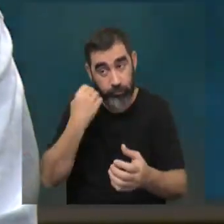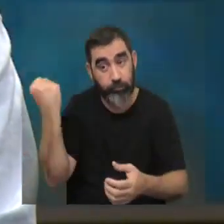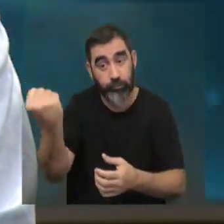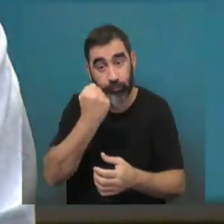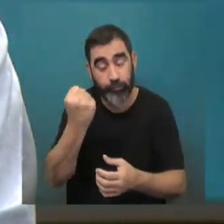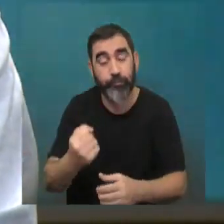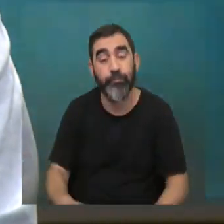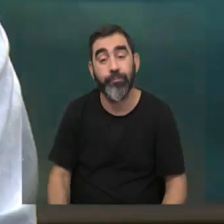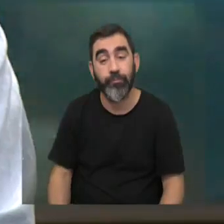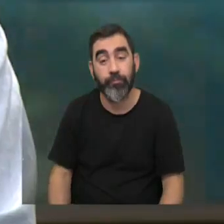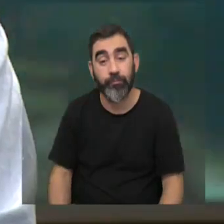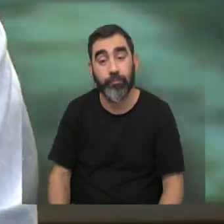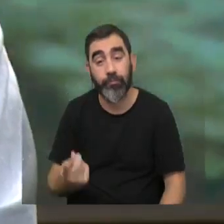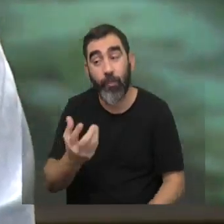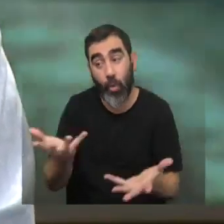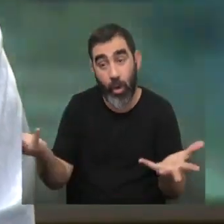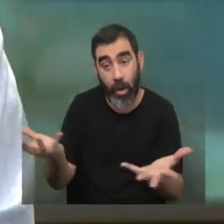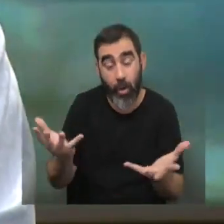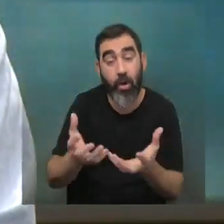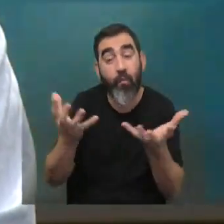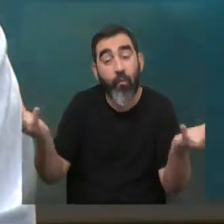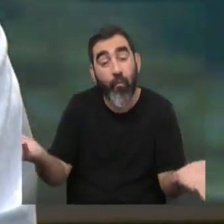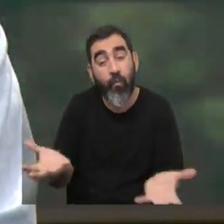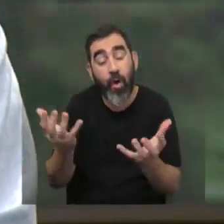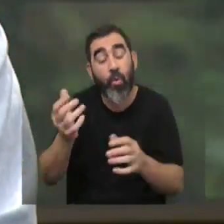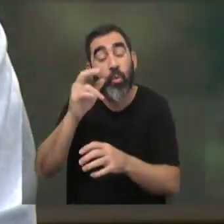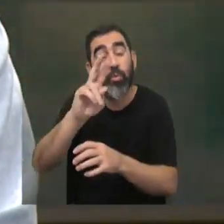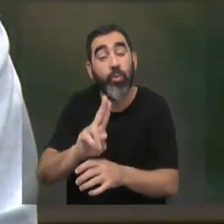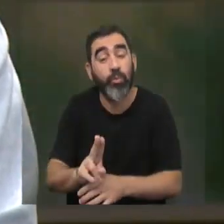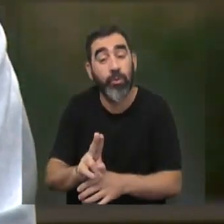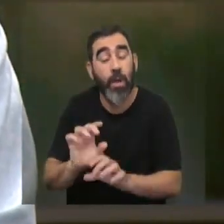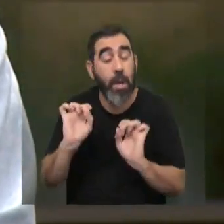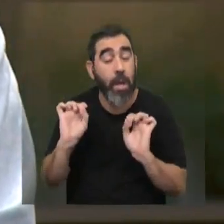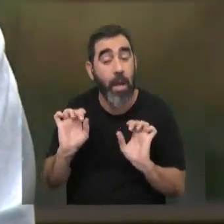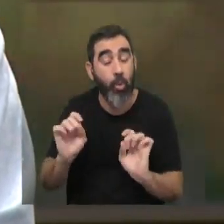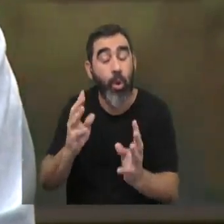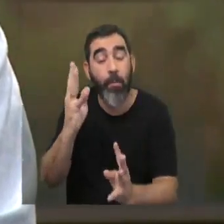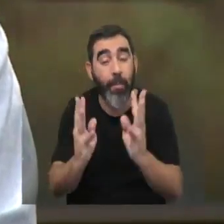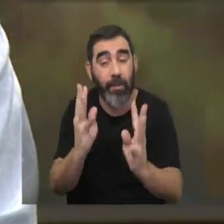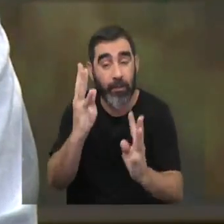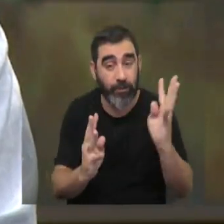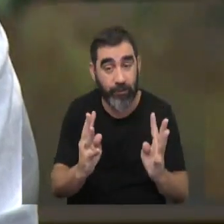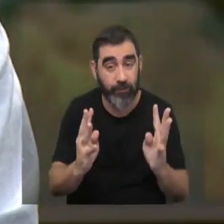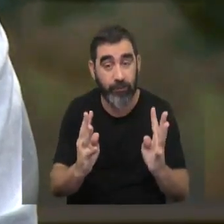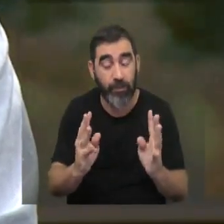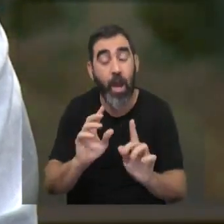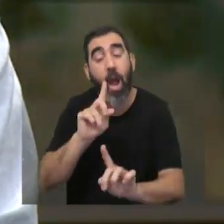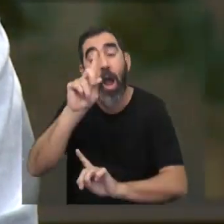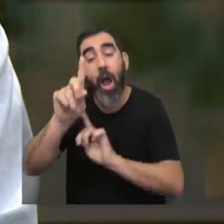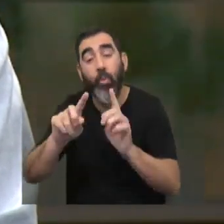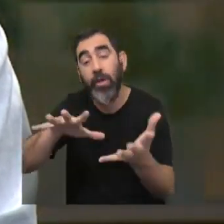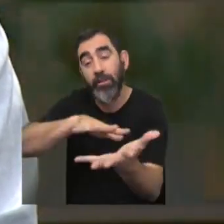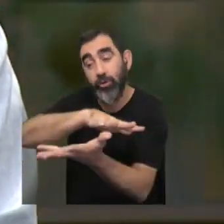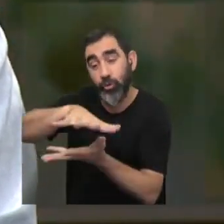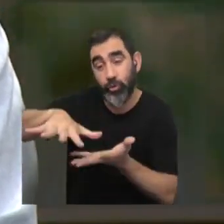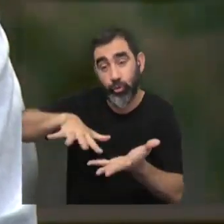Sin embargo, actualmente el fuego se utiliza de forma natural, en pastizales naturales, en algunas regiones